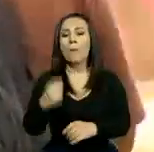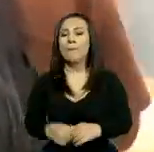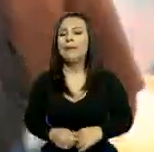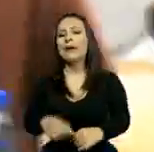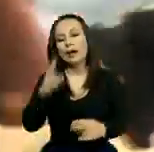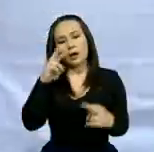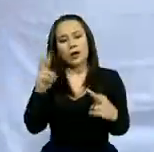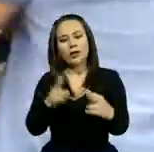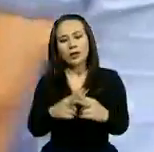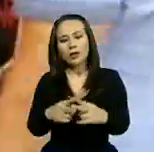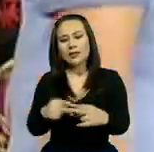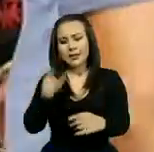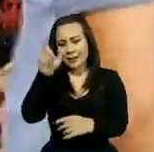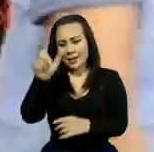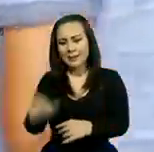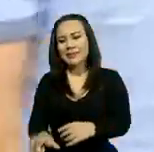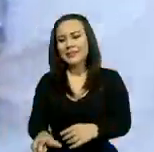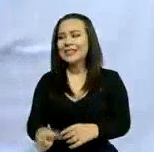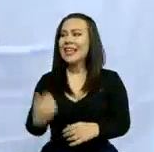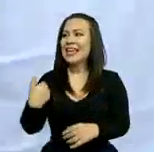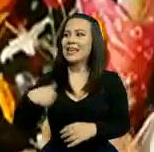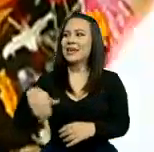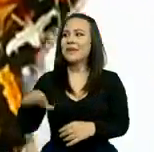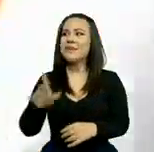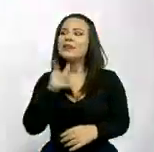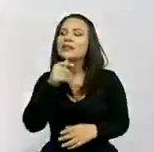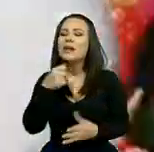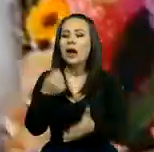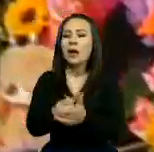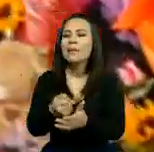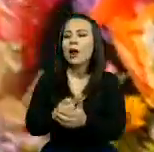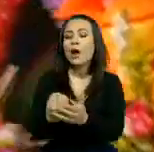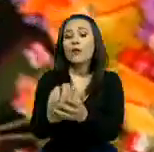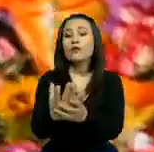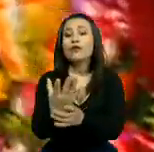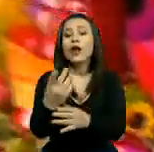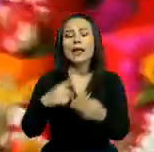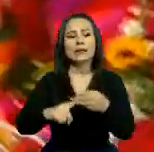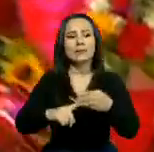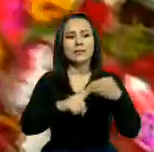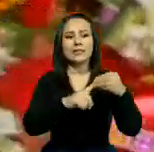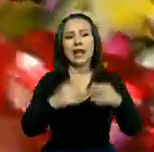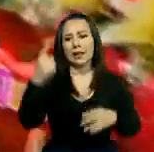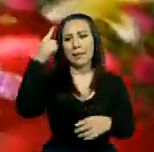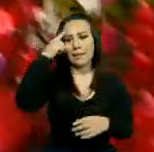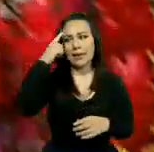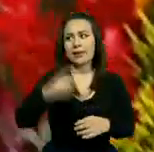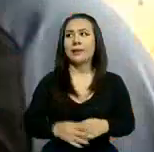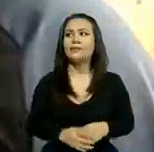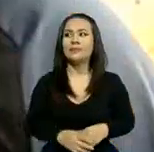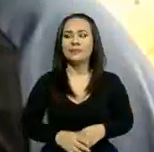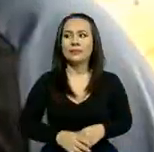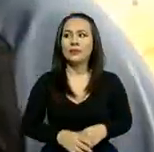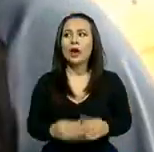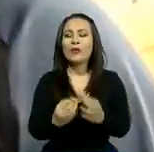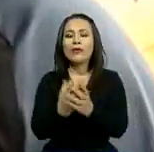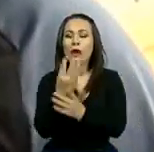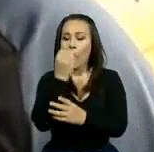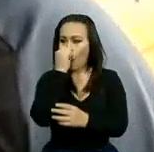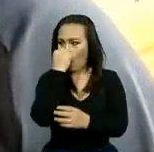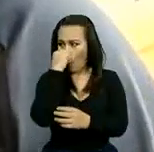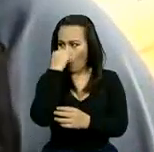conocer muy bien a su pareja e iban a pedir directamente ese ramo especial que tenían en mente. Las rosas rojas